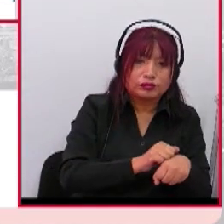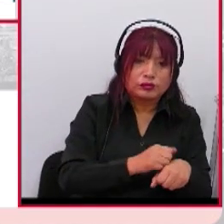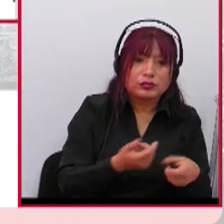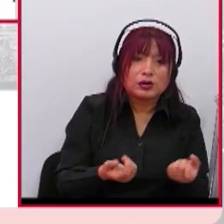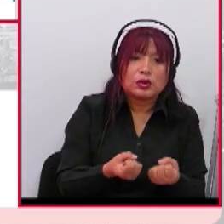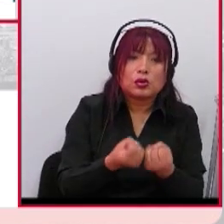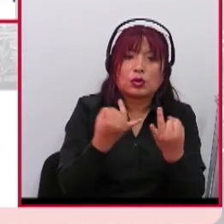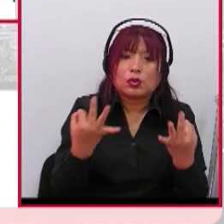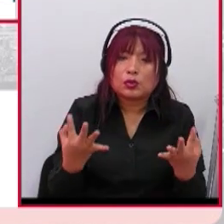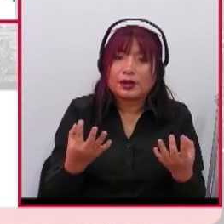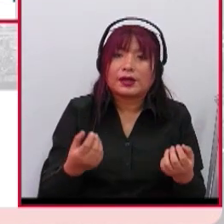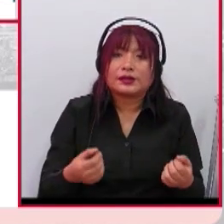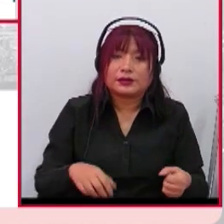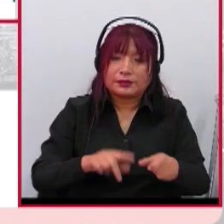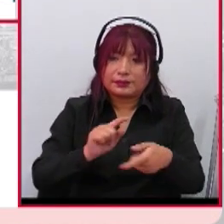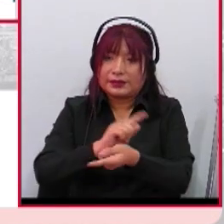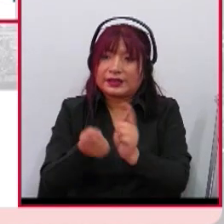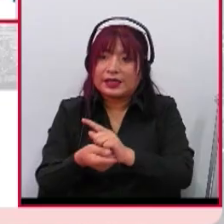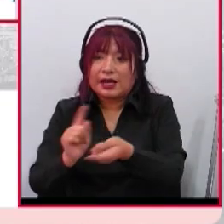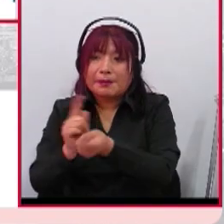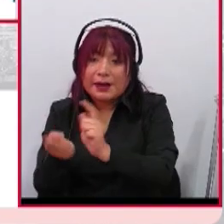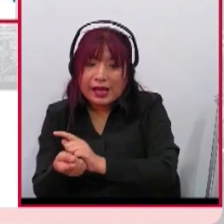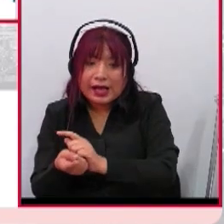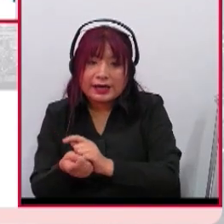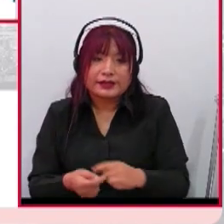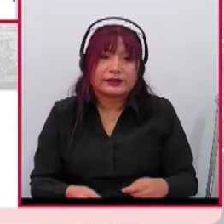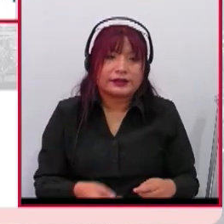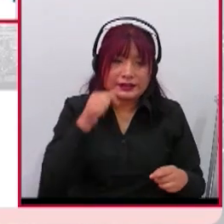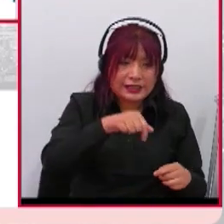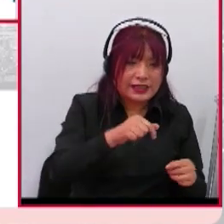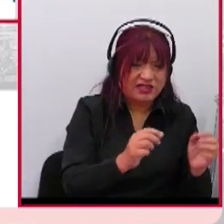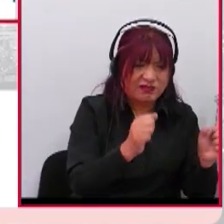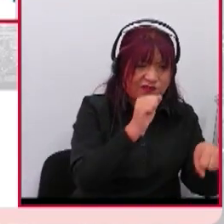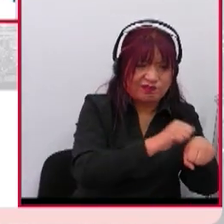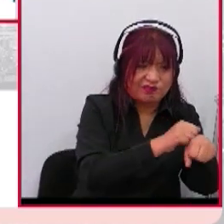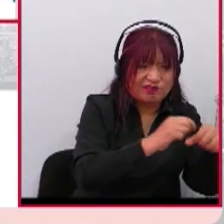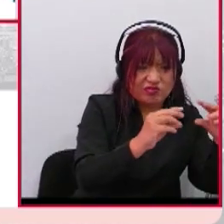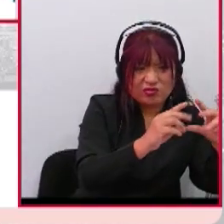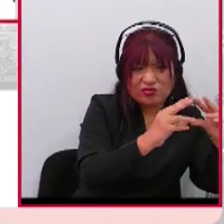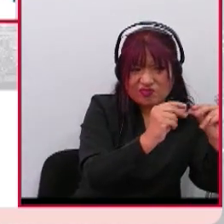cuánto vas a remoler, qué ganga, qué arcillas. Entonces